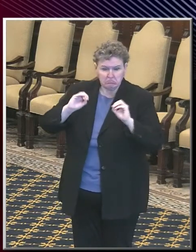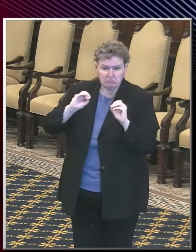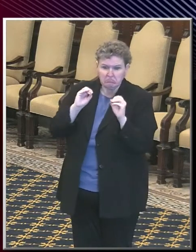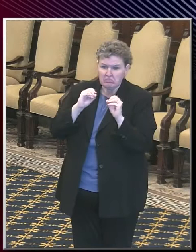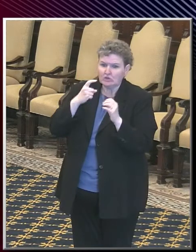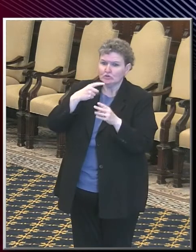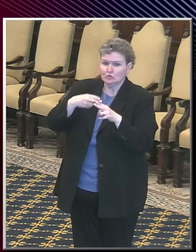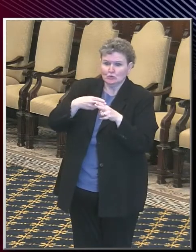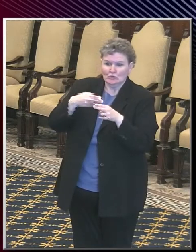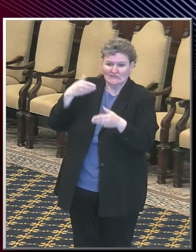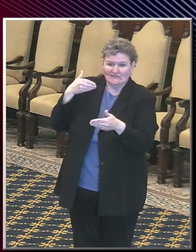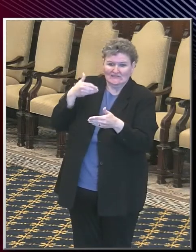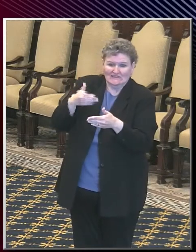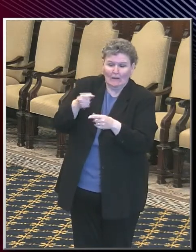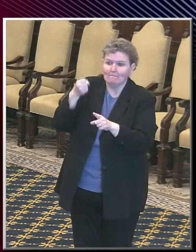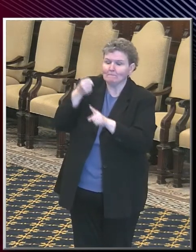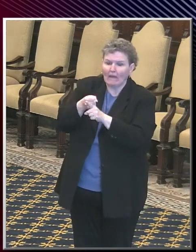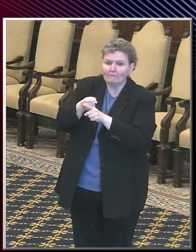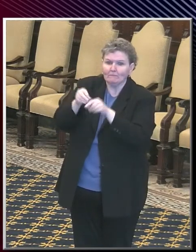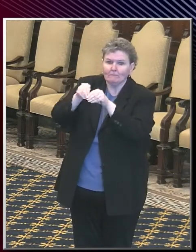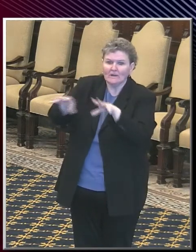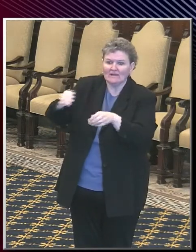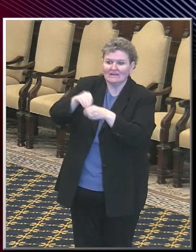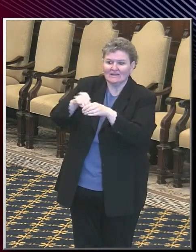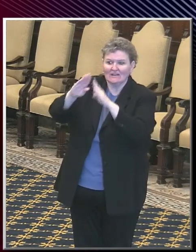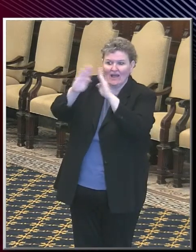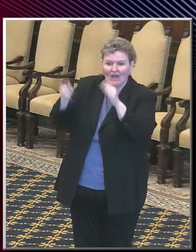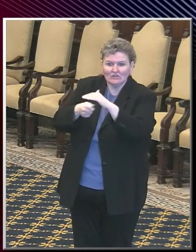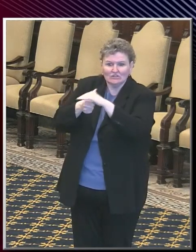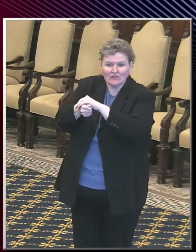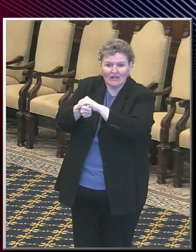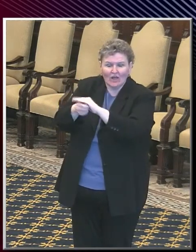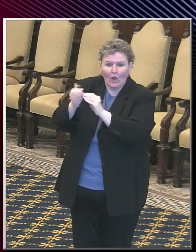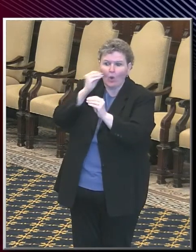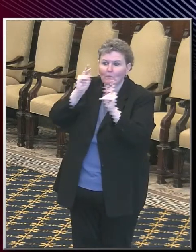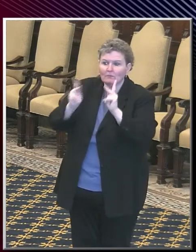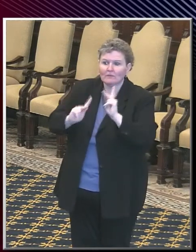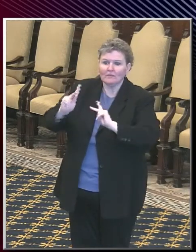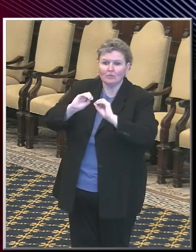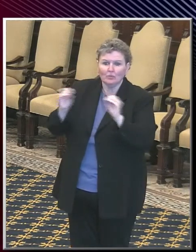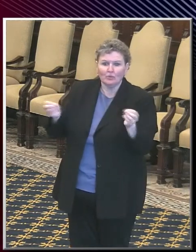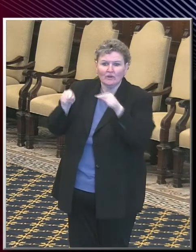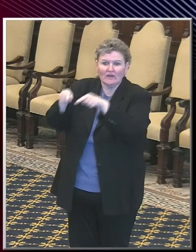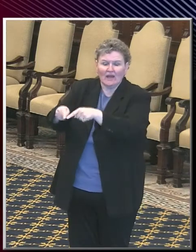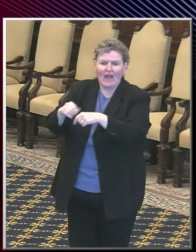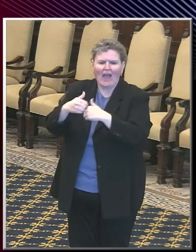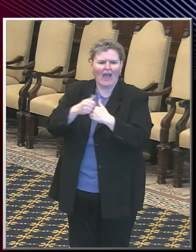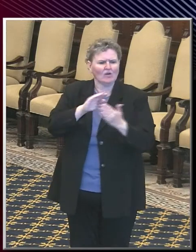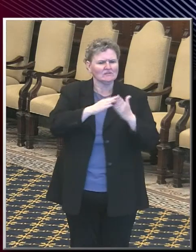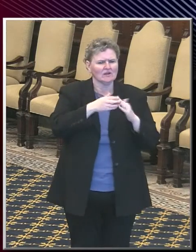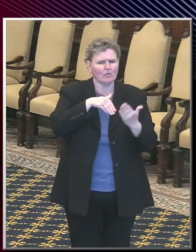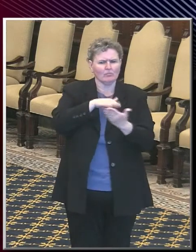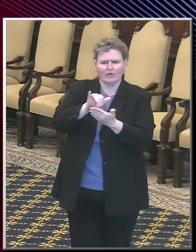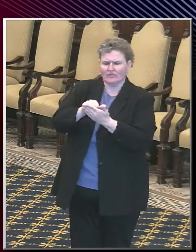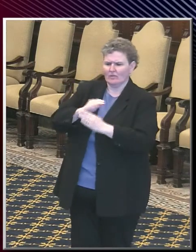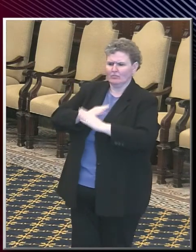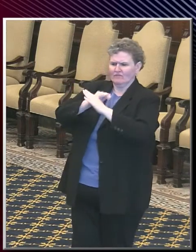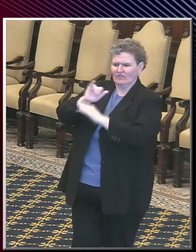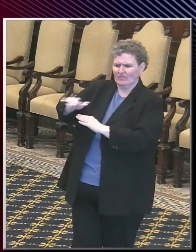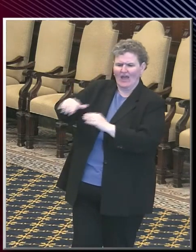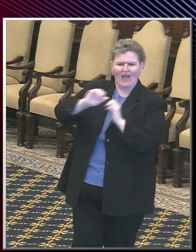la gente que ha estado expuesta y notificarles a las personas para que puedan empezar su cuarentena. Pero pensamos hacerlo a partir de los